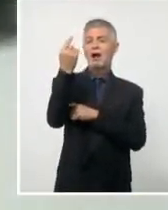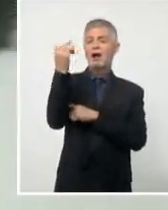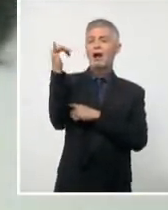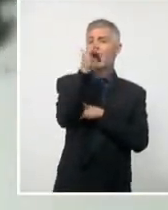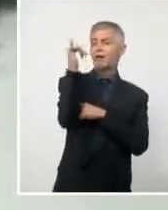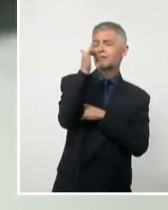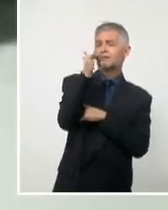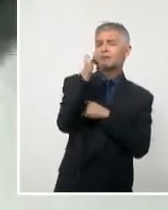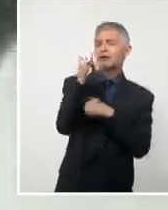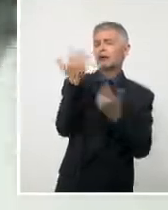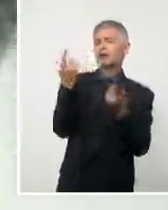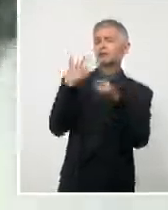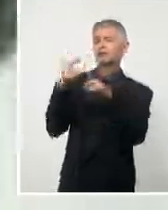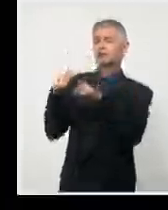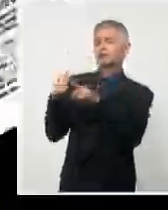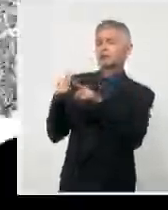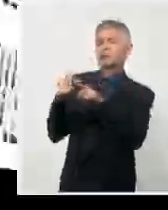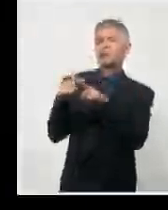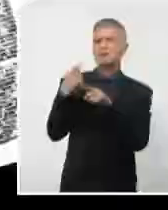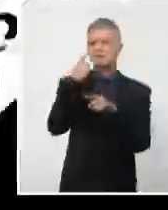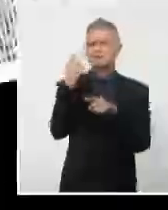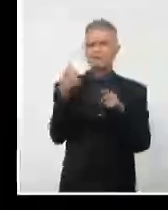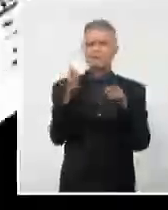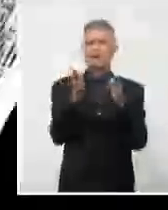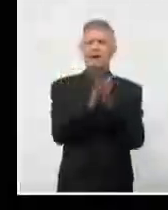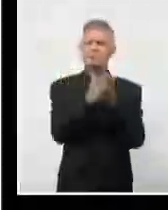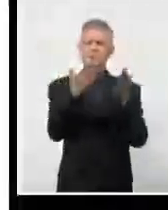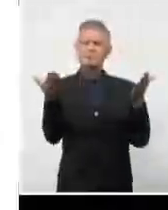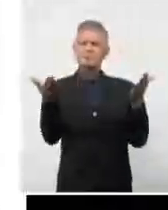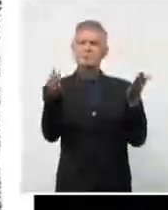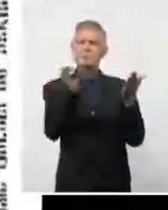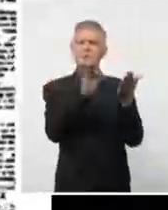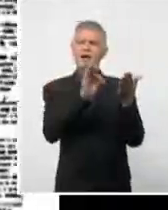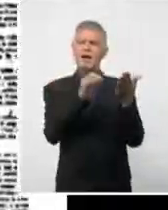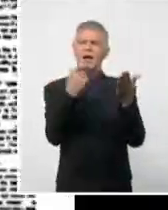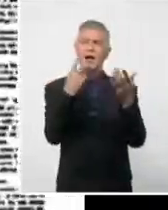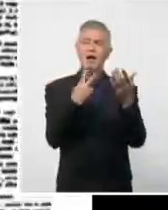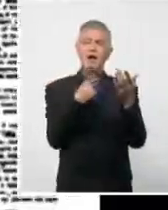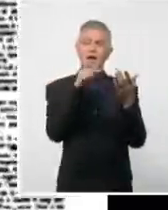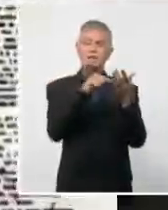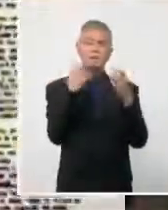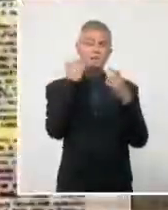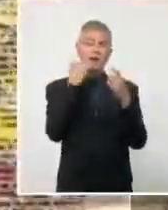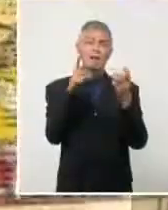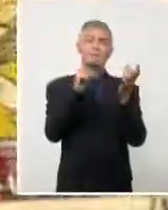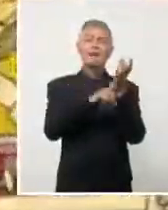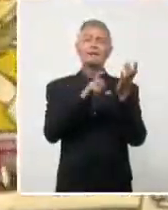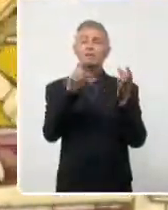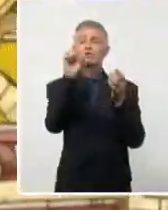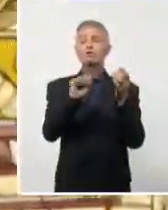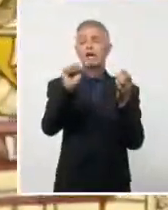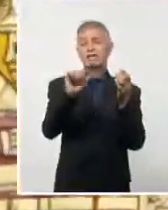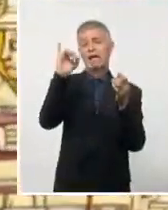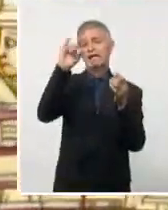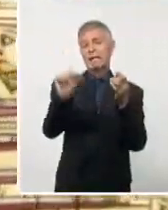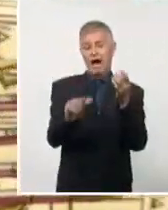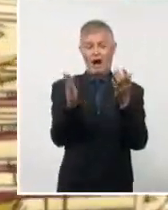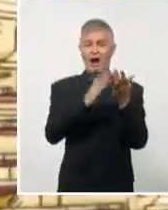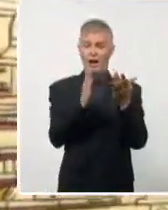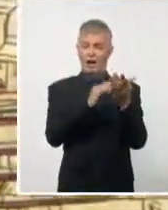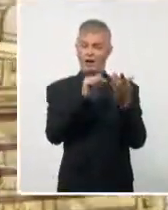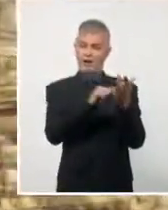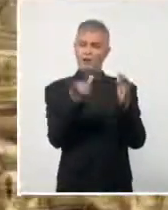Lumière. De mano en mano circulan los primeros números de Avanti, voz oficial del Partido Socialista Italiano, y aún se debate entre los